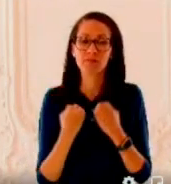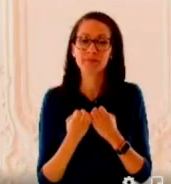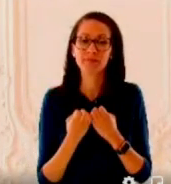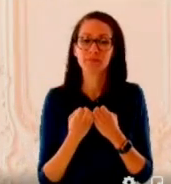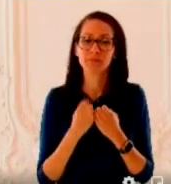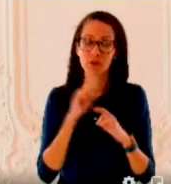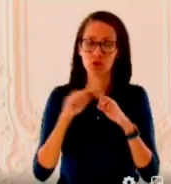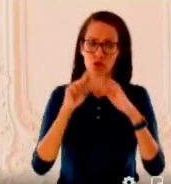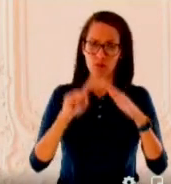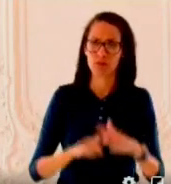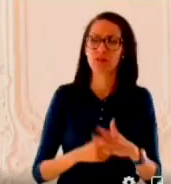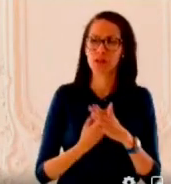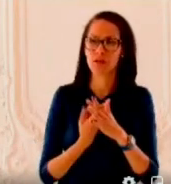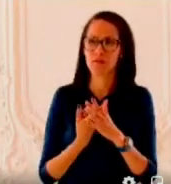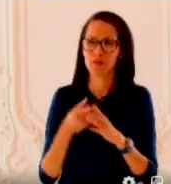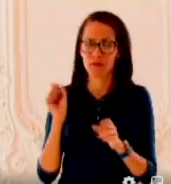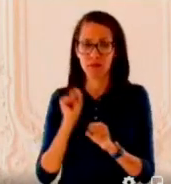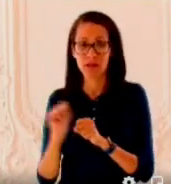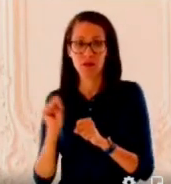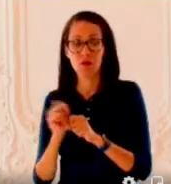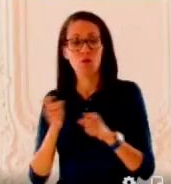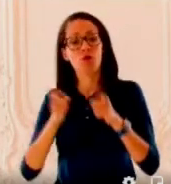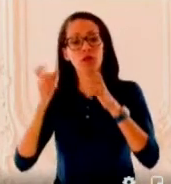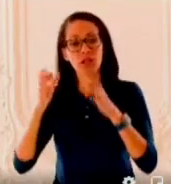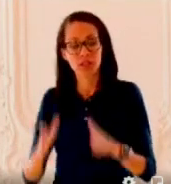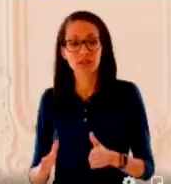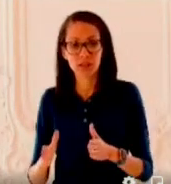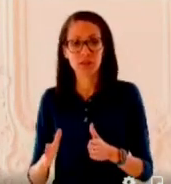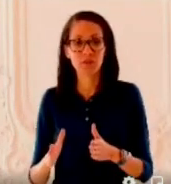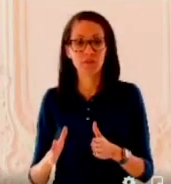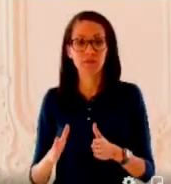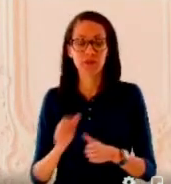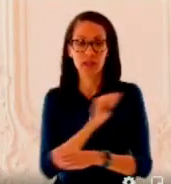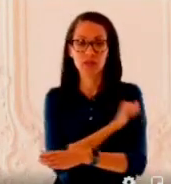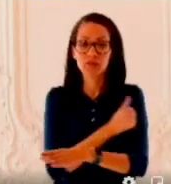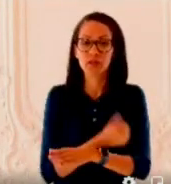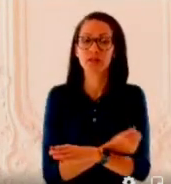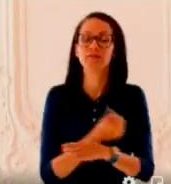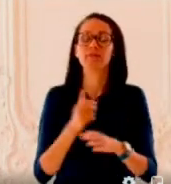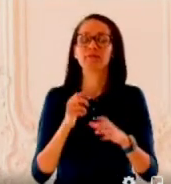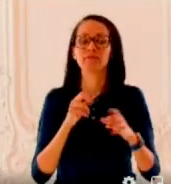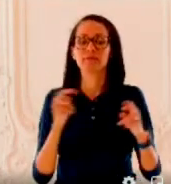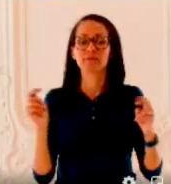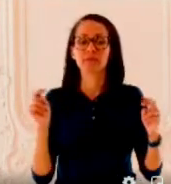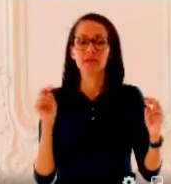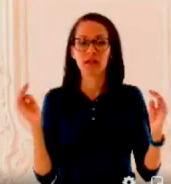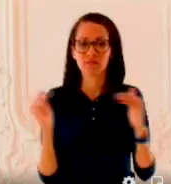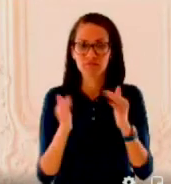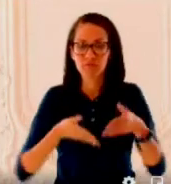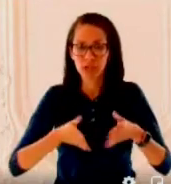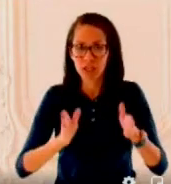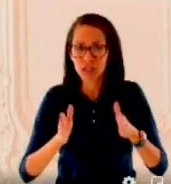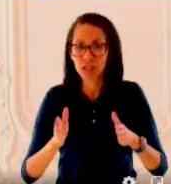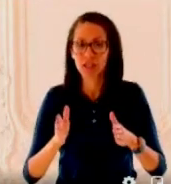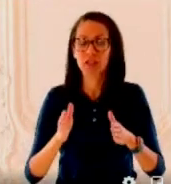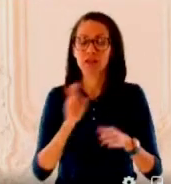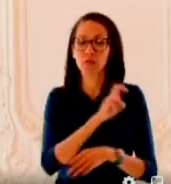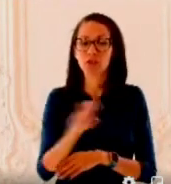comencé mis funciones como directora ejecutiva en la Autoridad de Carretera y Transportación, mi meta y mi norte